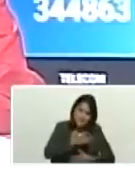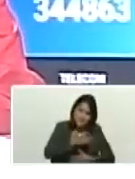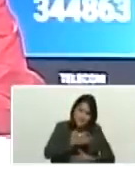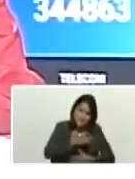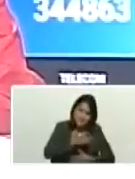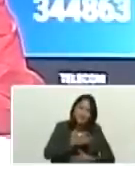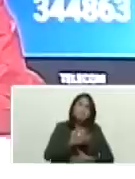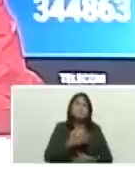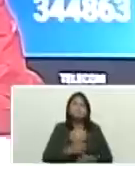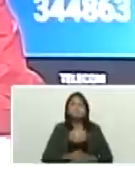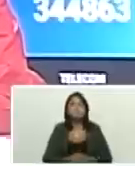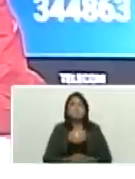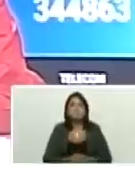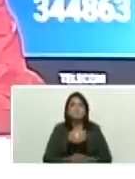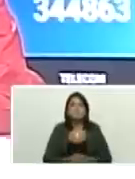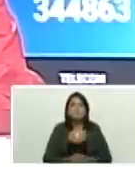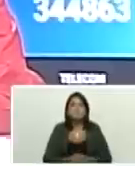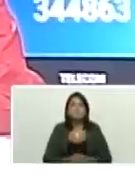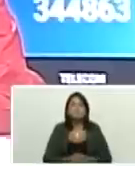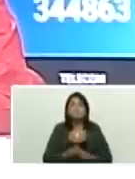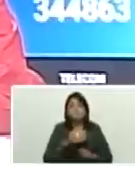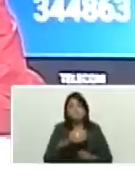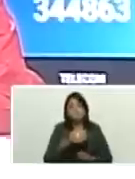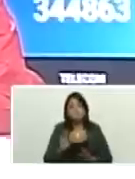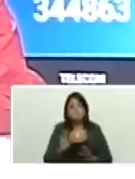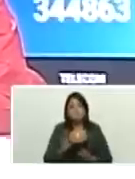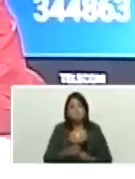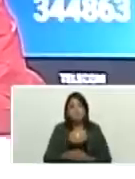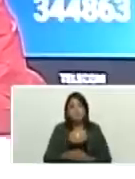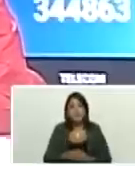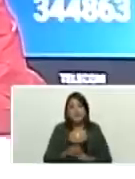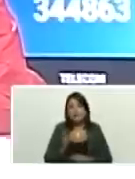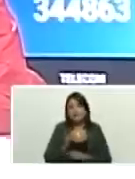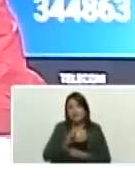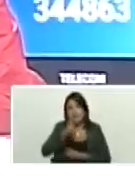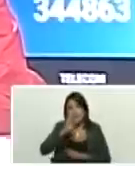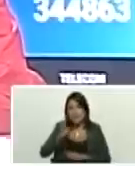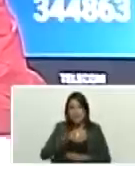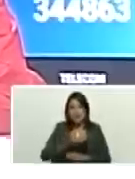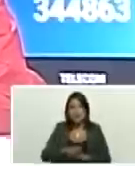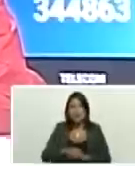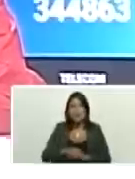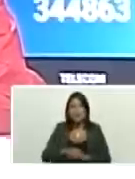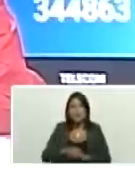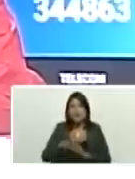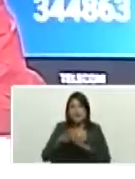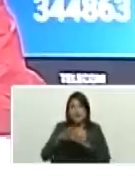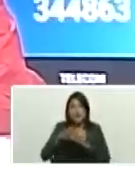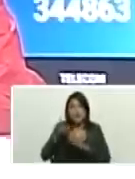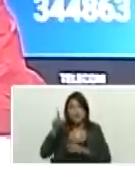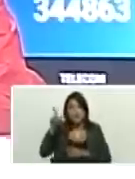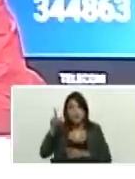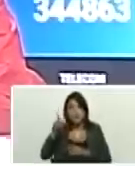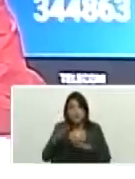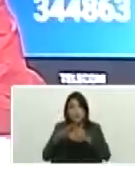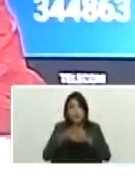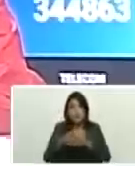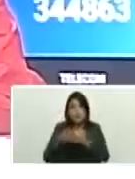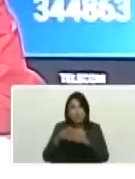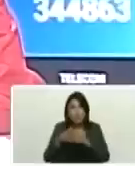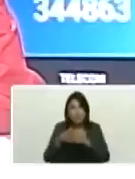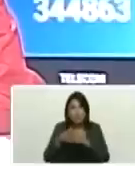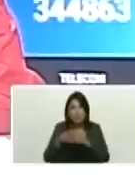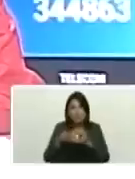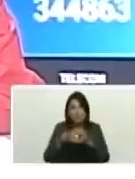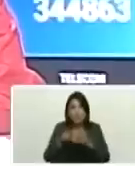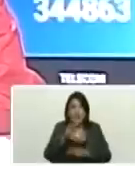inmortal, prácticamente, inmediatamente, el imperialismo norteamericano, la